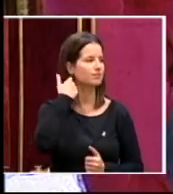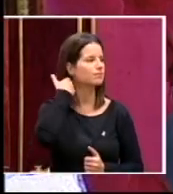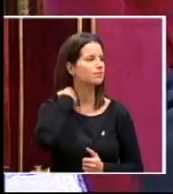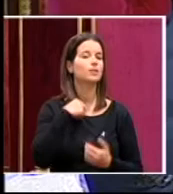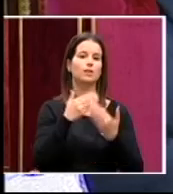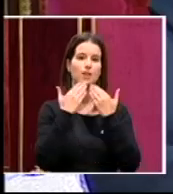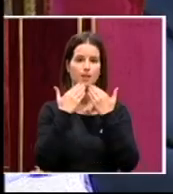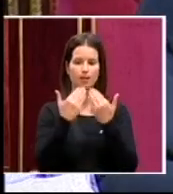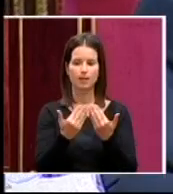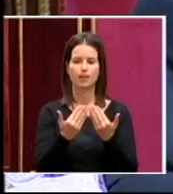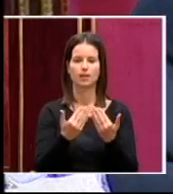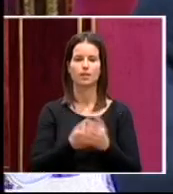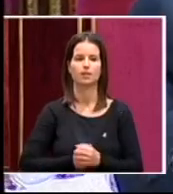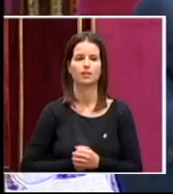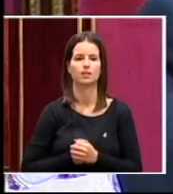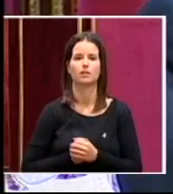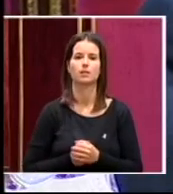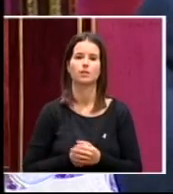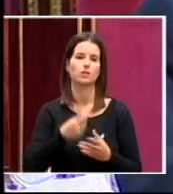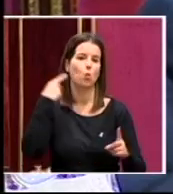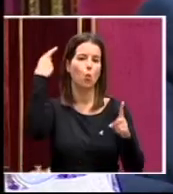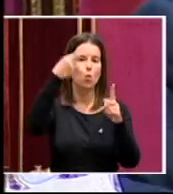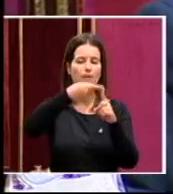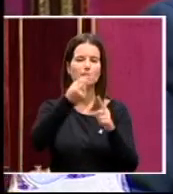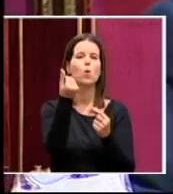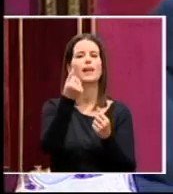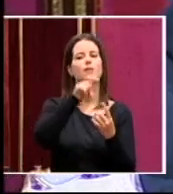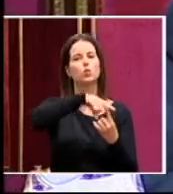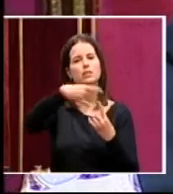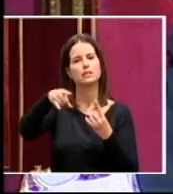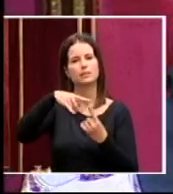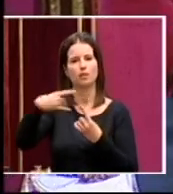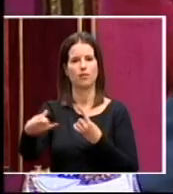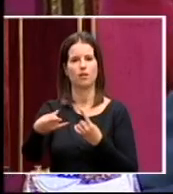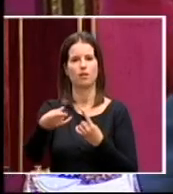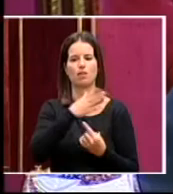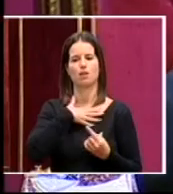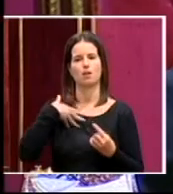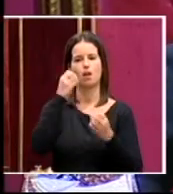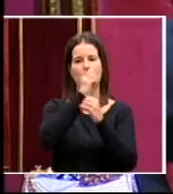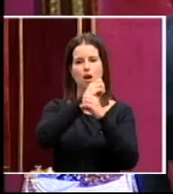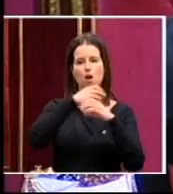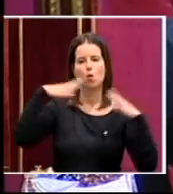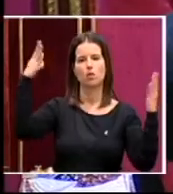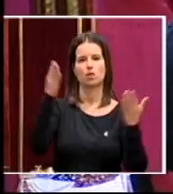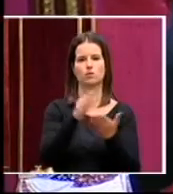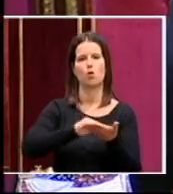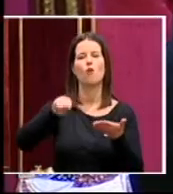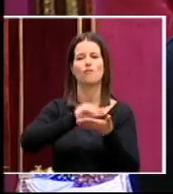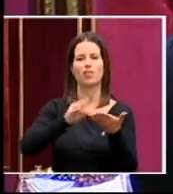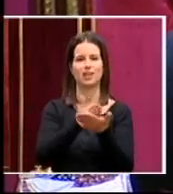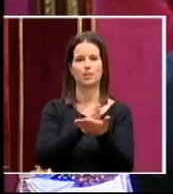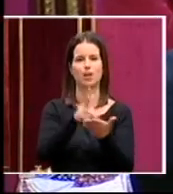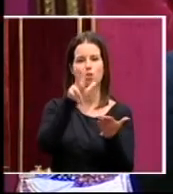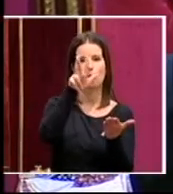Muchas gracias. Pues sí, como se trata de una transferencia de crédito que, como quería del concepto de oficina de intermediación hipotecaria,